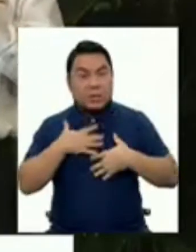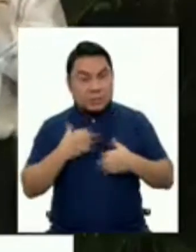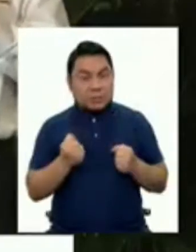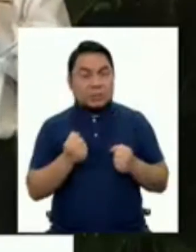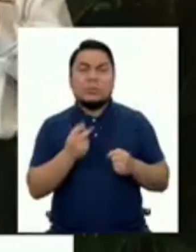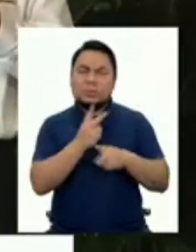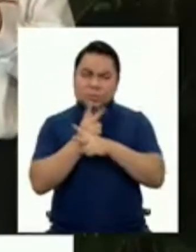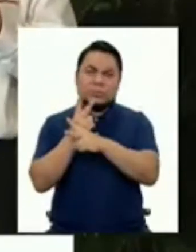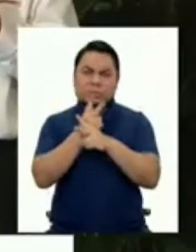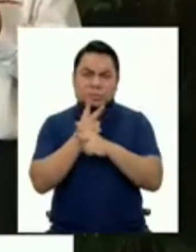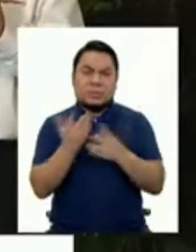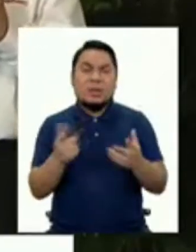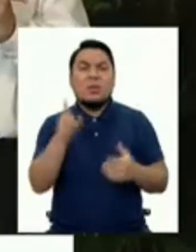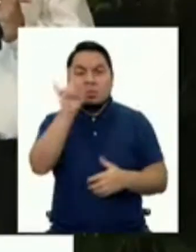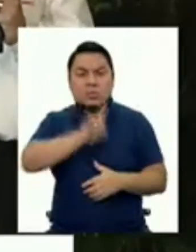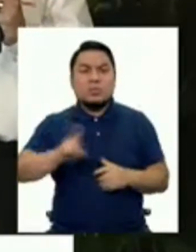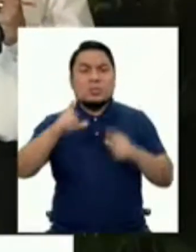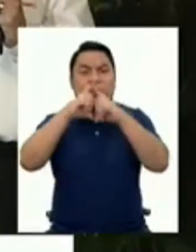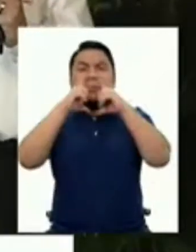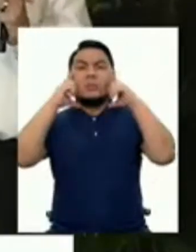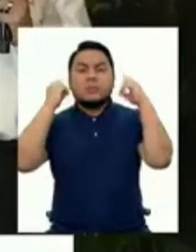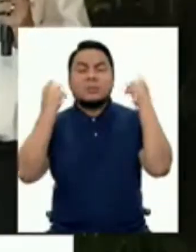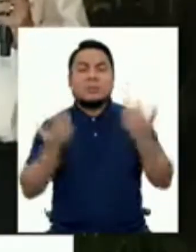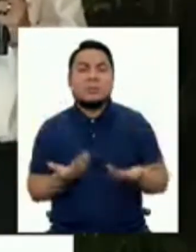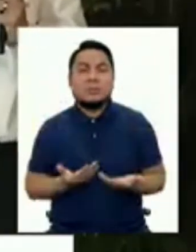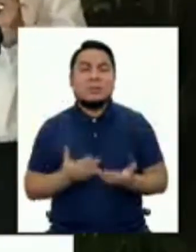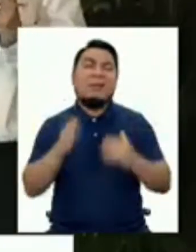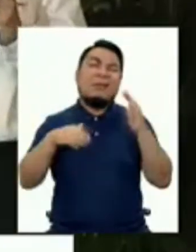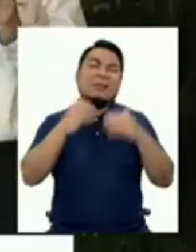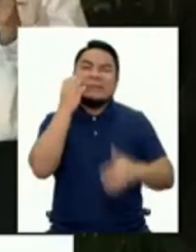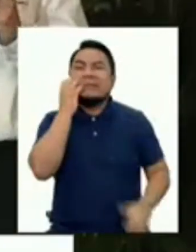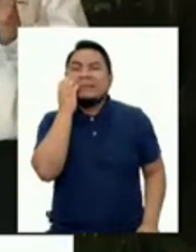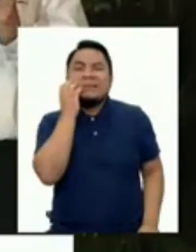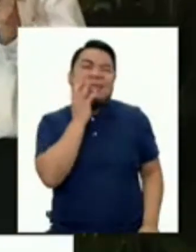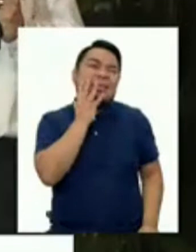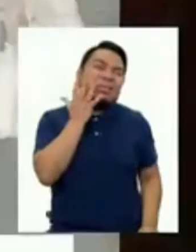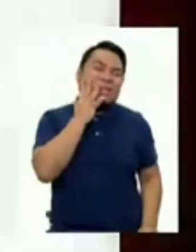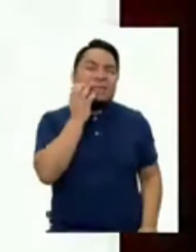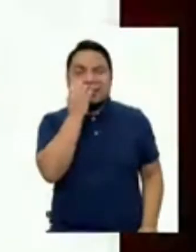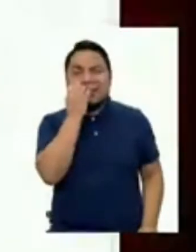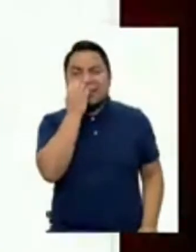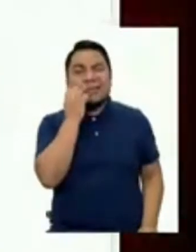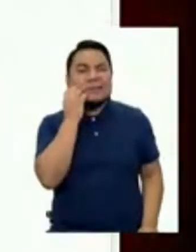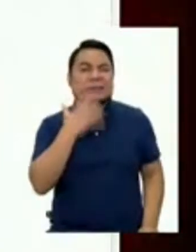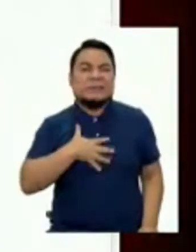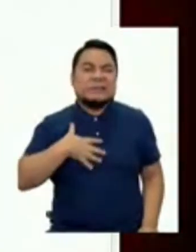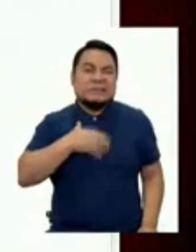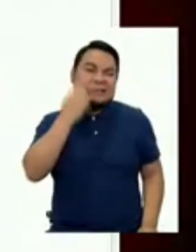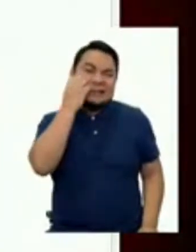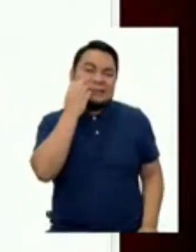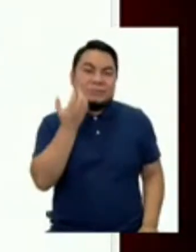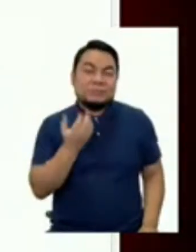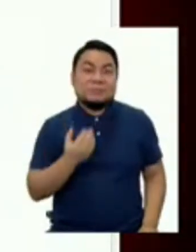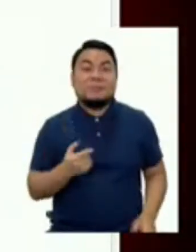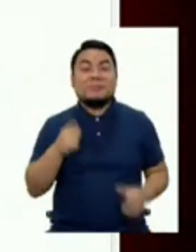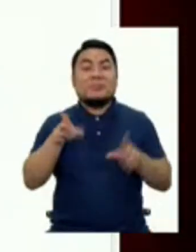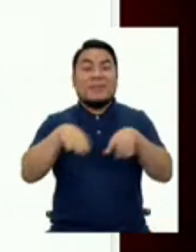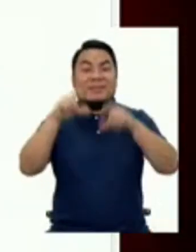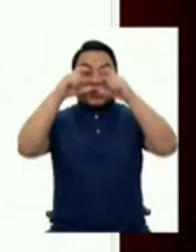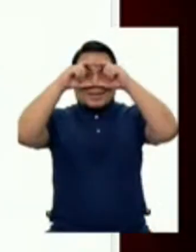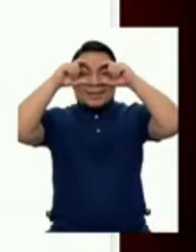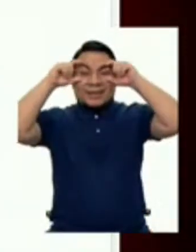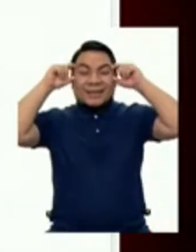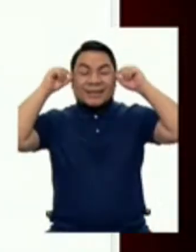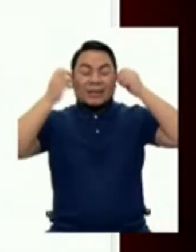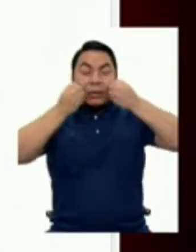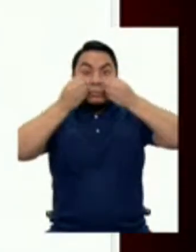mascarilla. Y a veces incomoda. Hay veces se me empañan los lentes, no